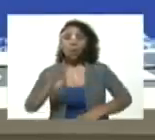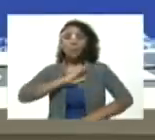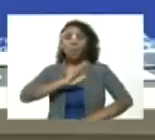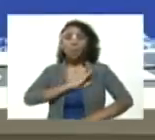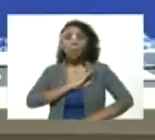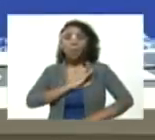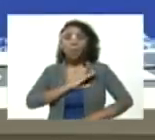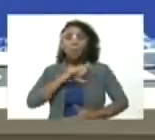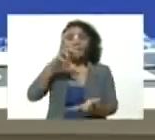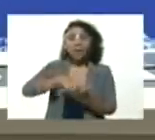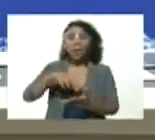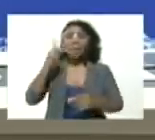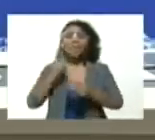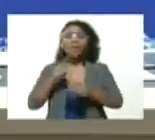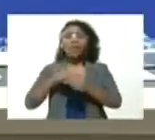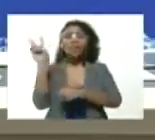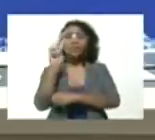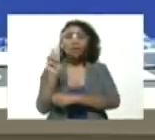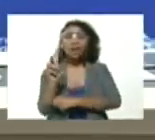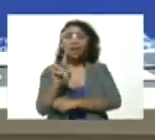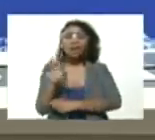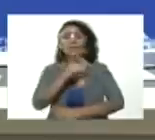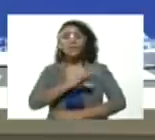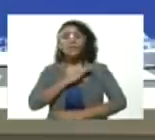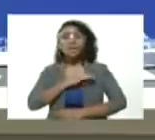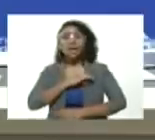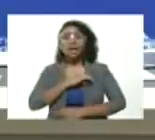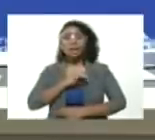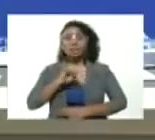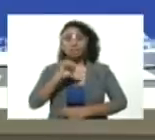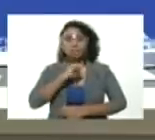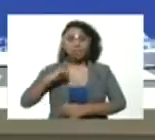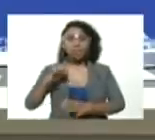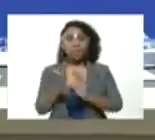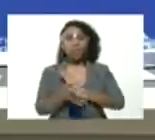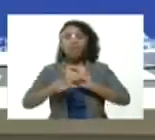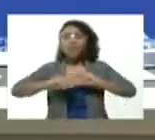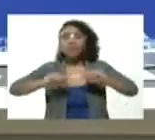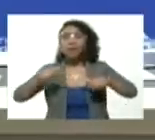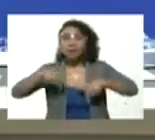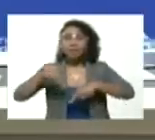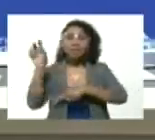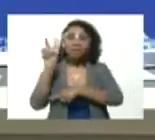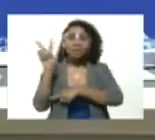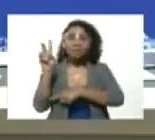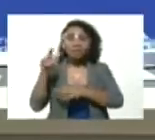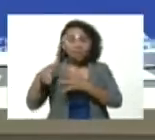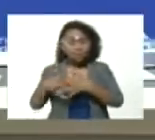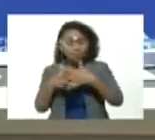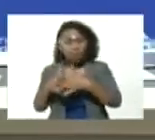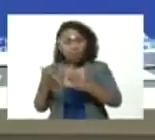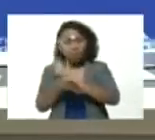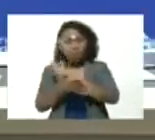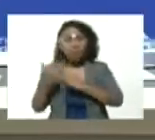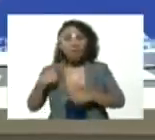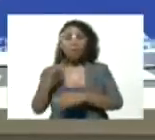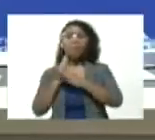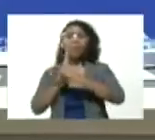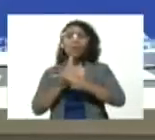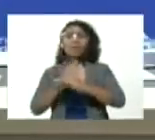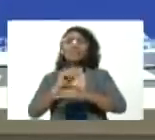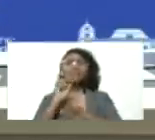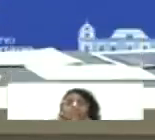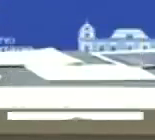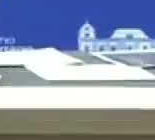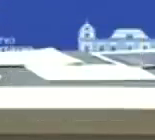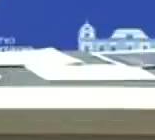estatal Petróleo de Venezuela Sociedad Anónima en territorio estadounidense. Bloqueemos 7.000 millones de dólares en